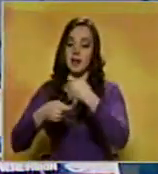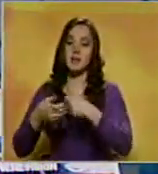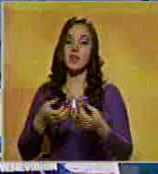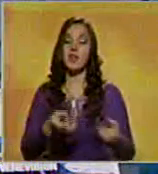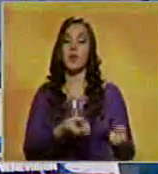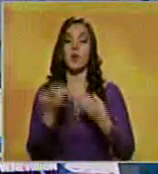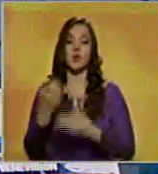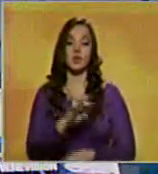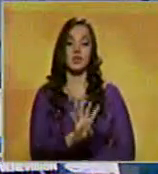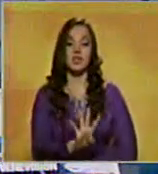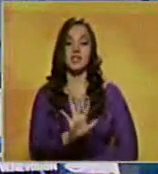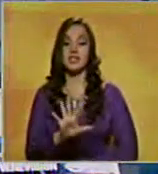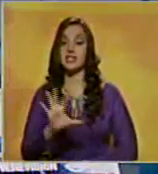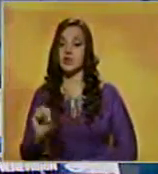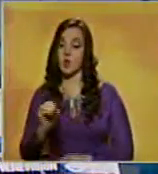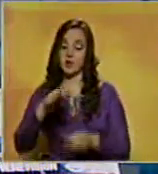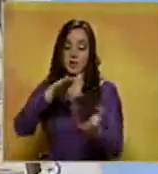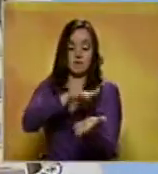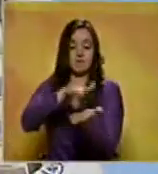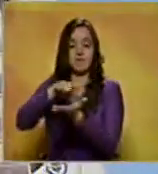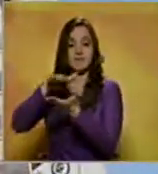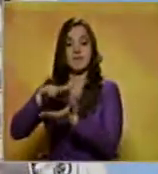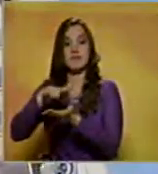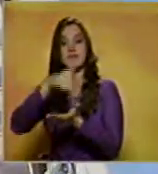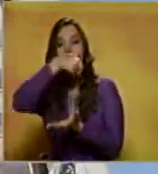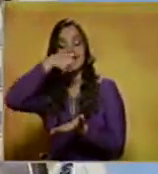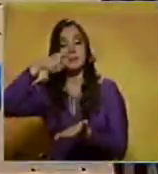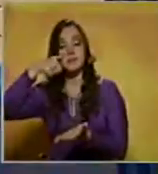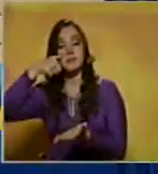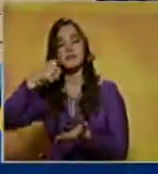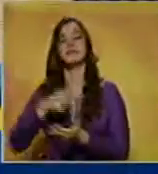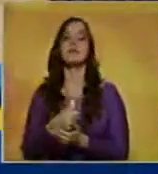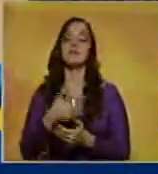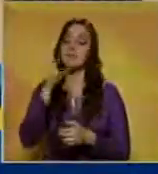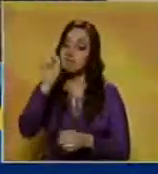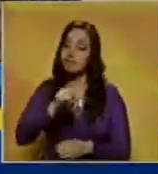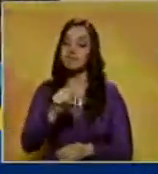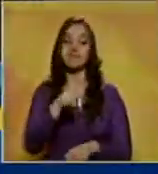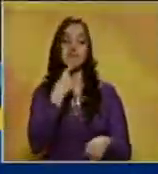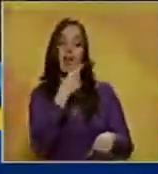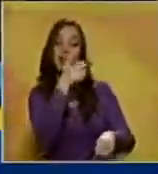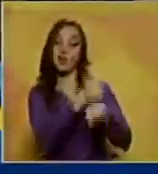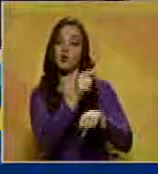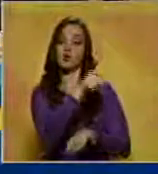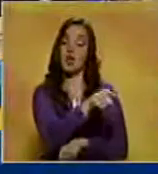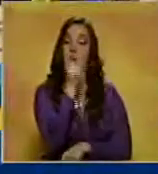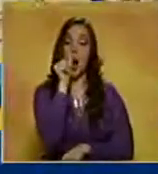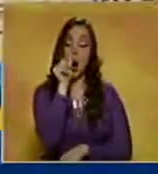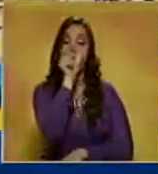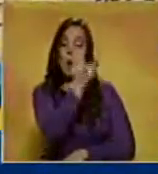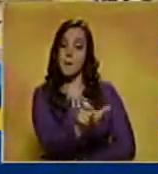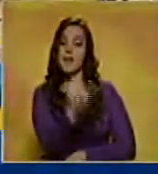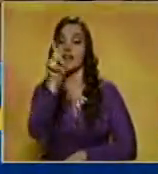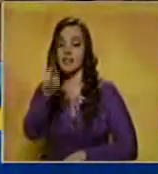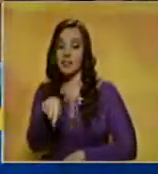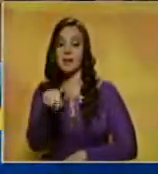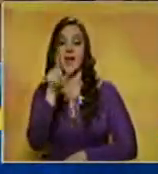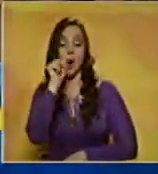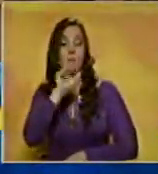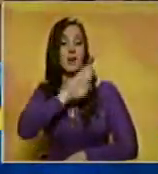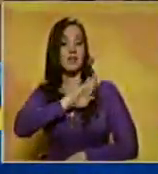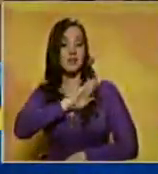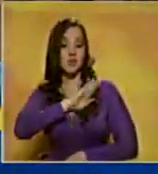450 panelas de cocaína durante la audiencia preliminar fue ratificada la acusación contra Araujo y también para el comerciante